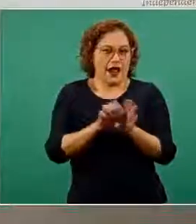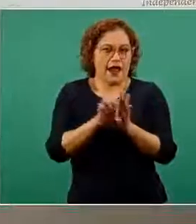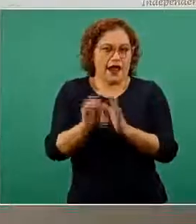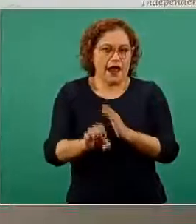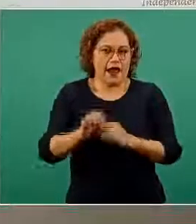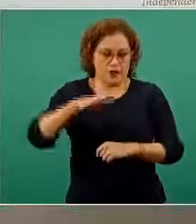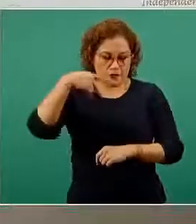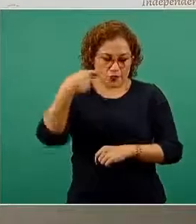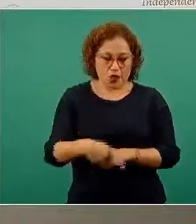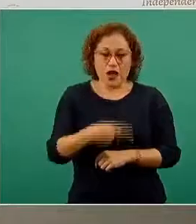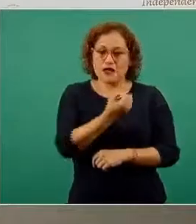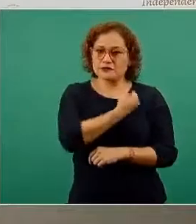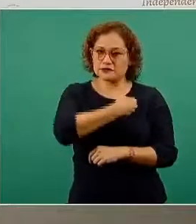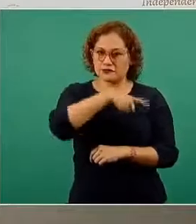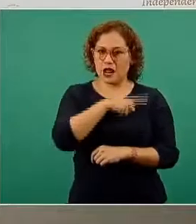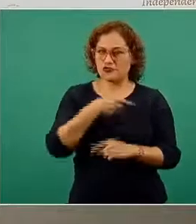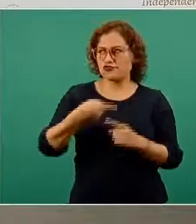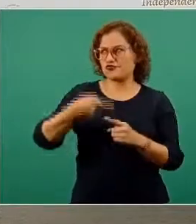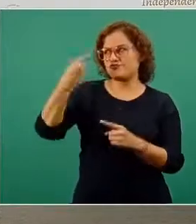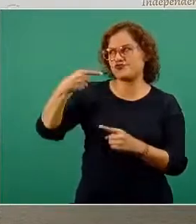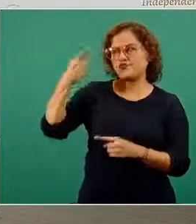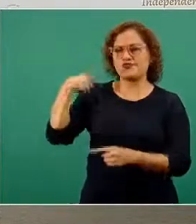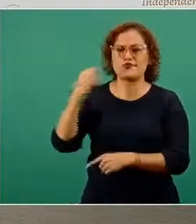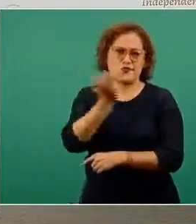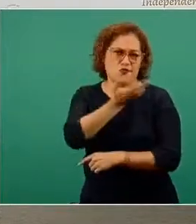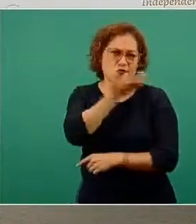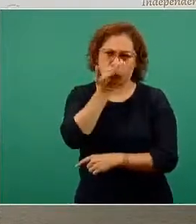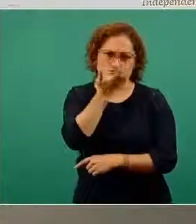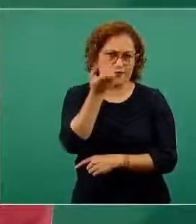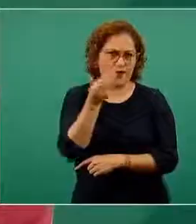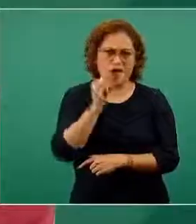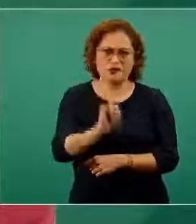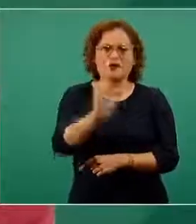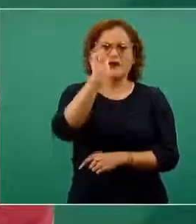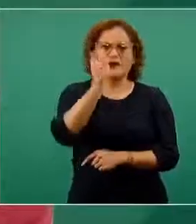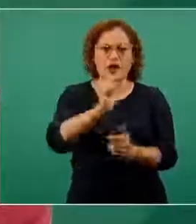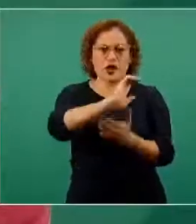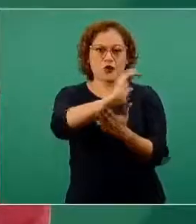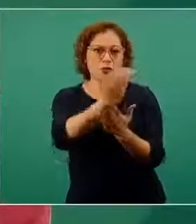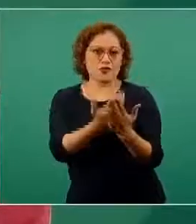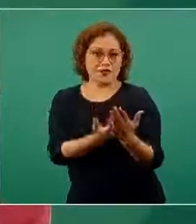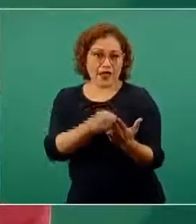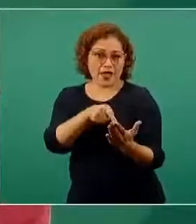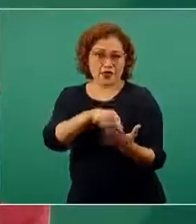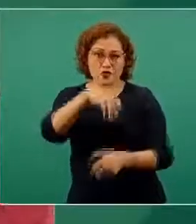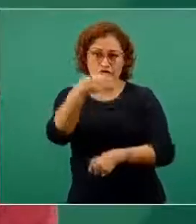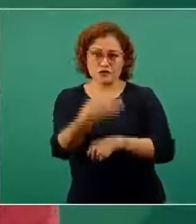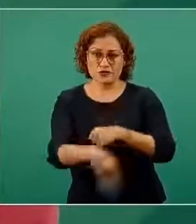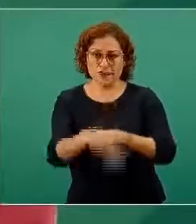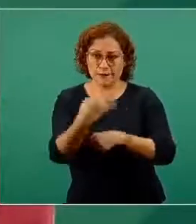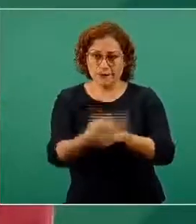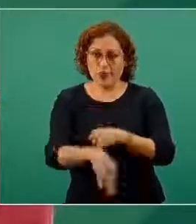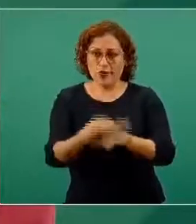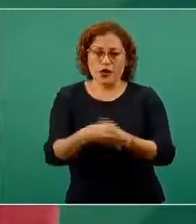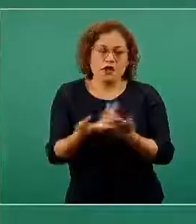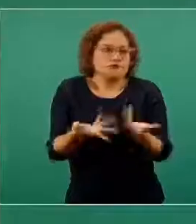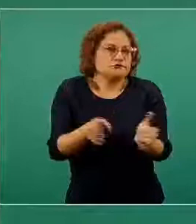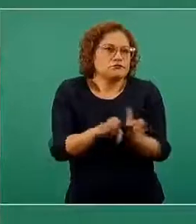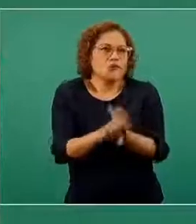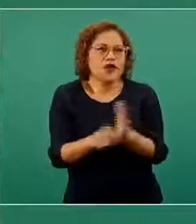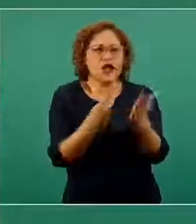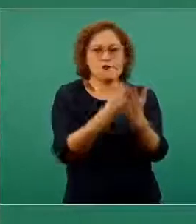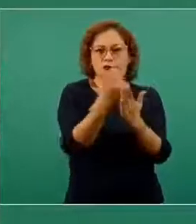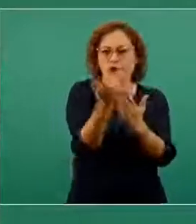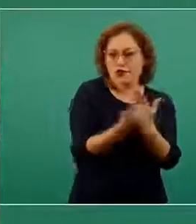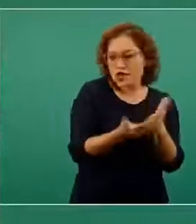por mucho tiempo, que son precisamente contratos temporales por obra determinada o por